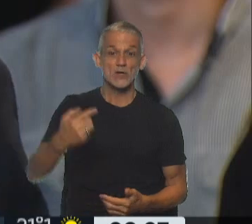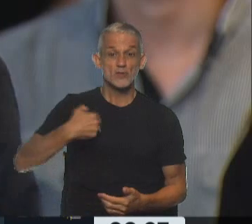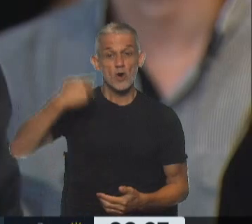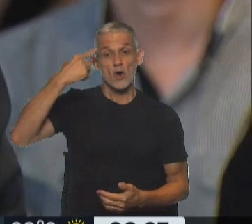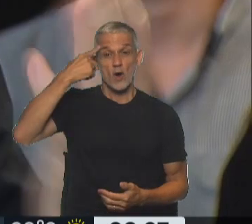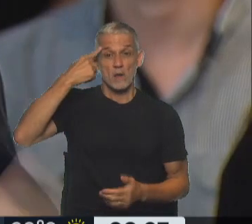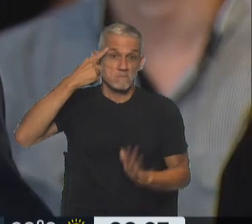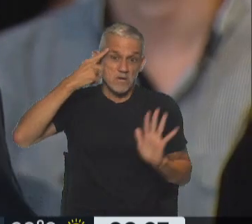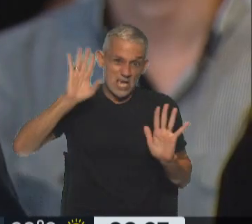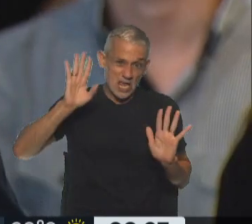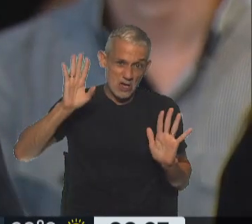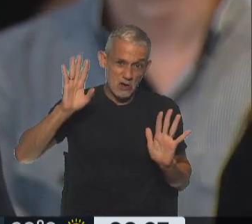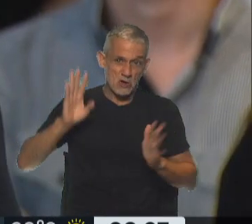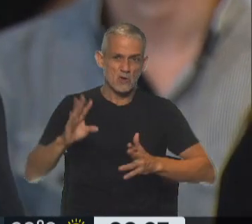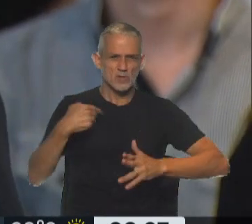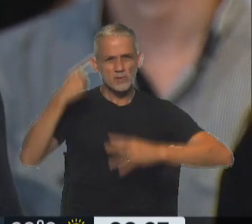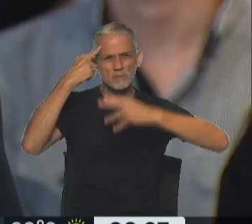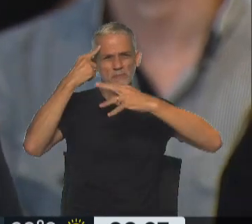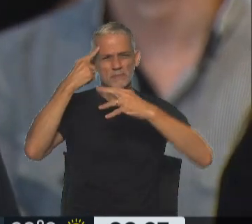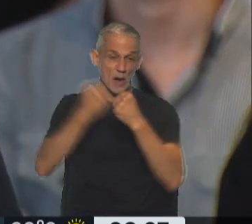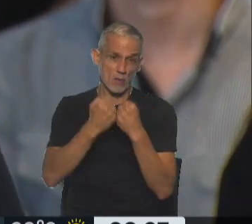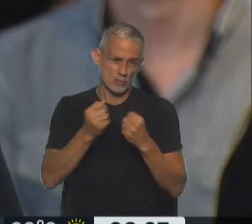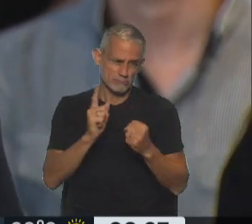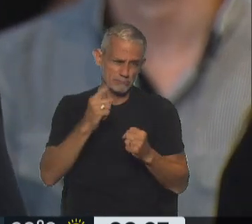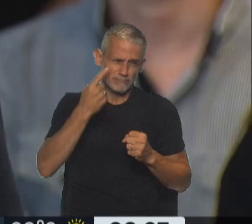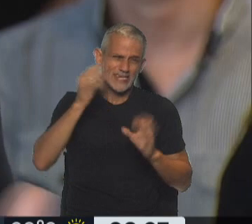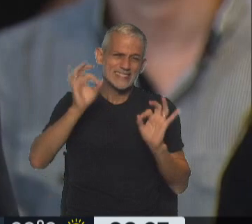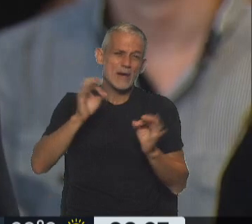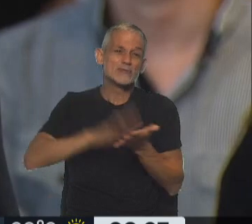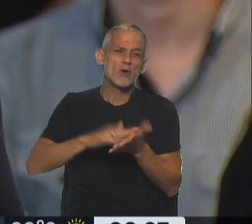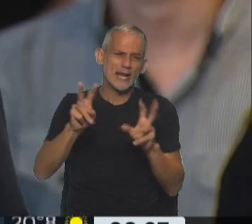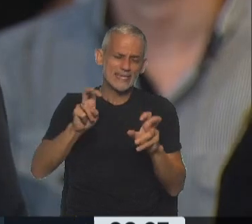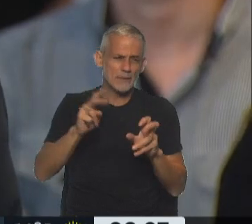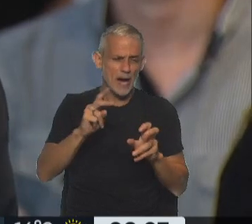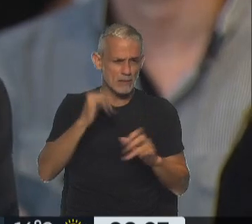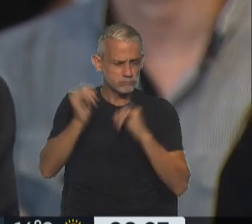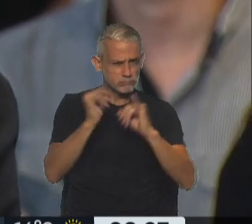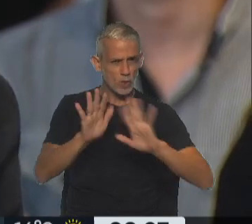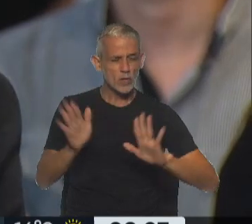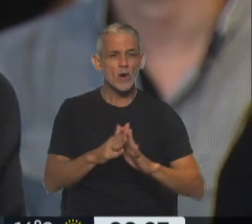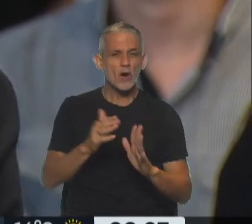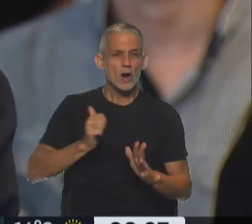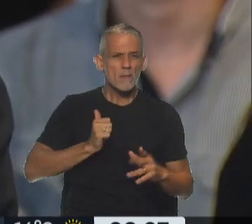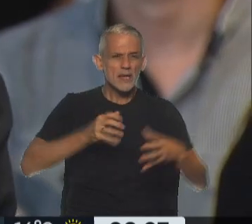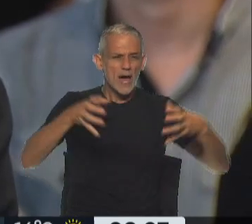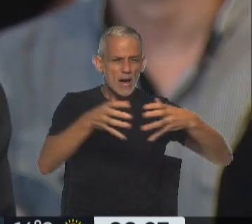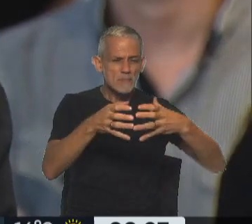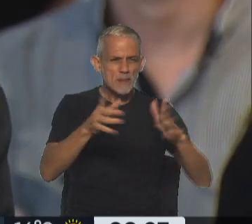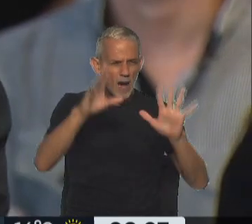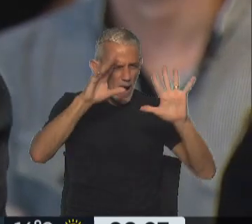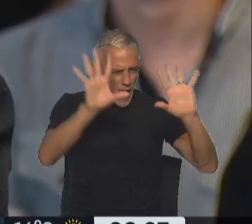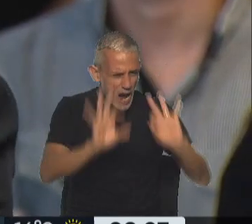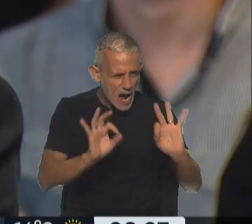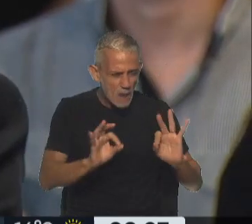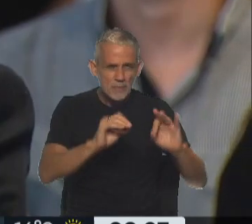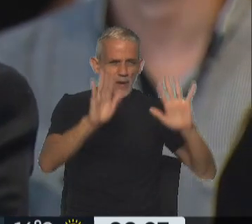considero, y así coinciden todos los que conocen del tema y saben y se han expresado, que las Fuerzas Armadas no están